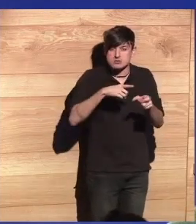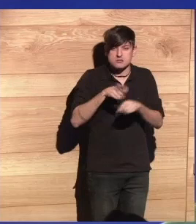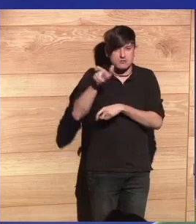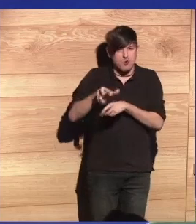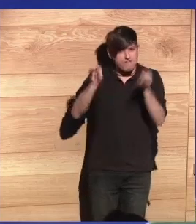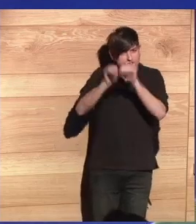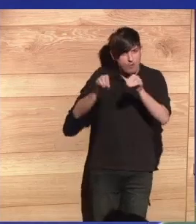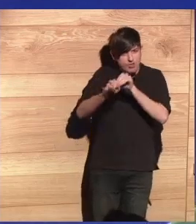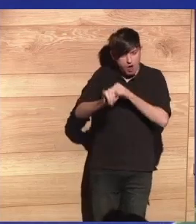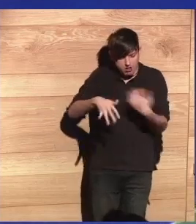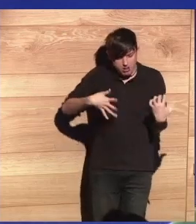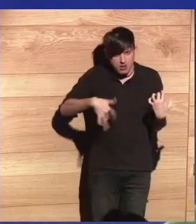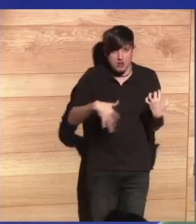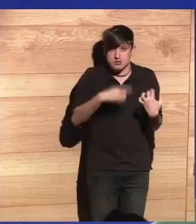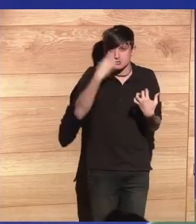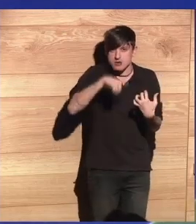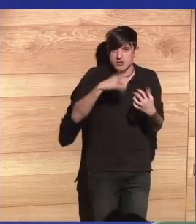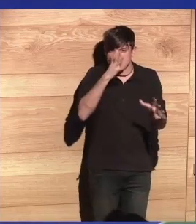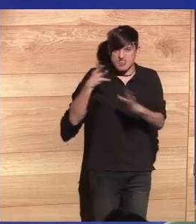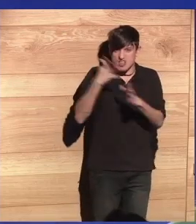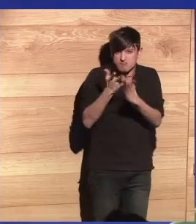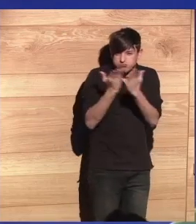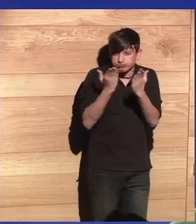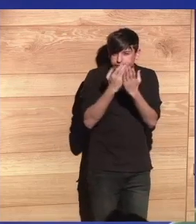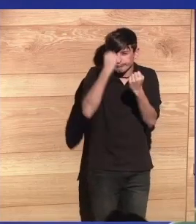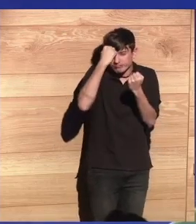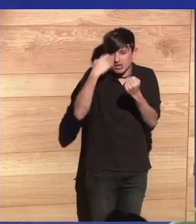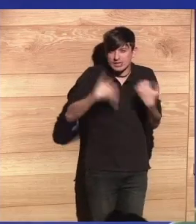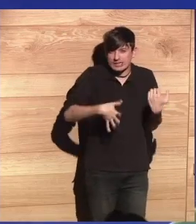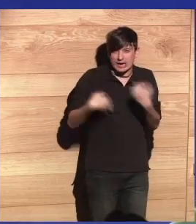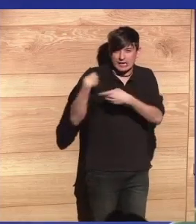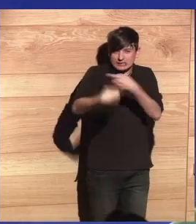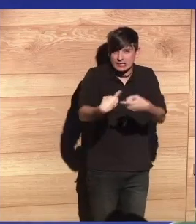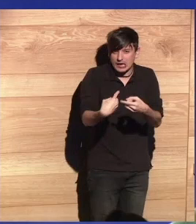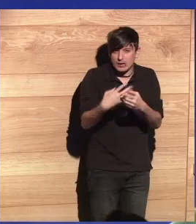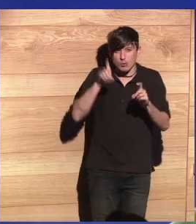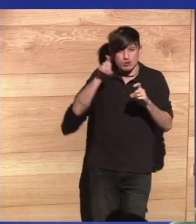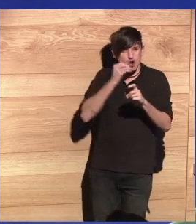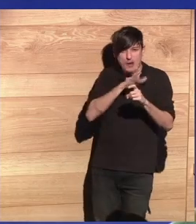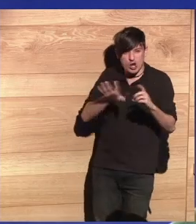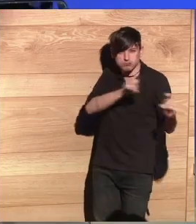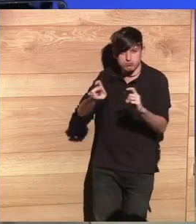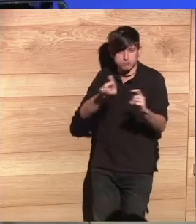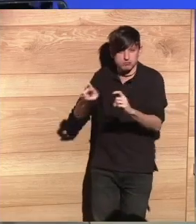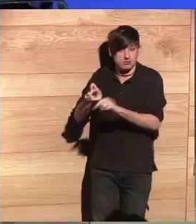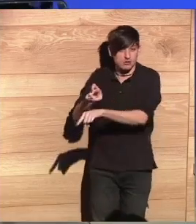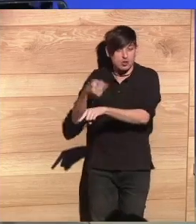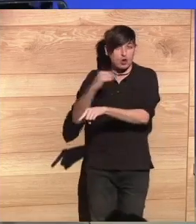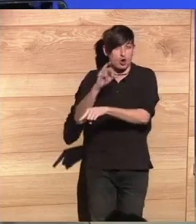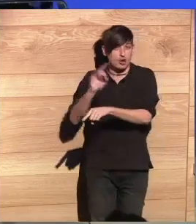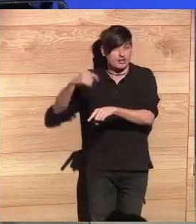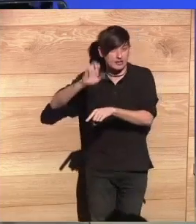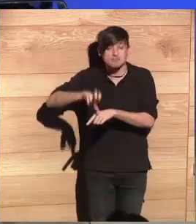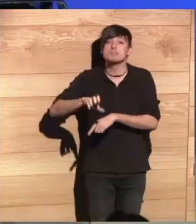formación también con la guitarra, como de 10 años estudiando guitarra clásica con los mejores maestros del mundo, y no se me ocurre nadie mejor